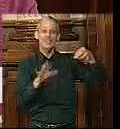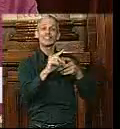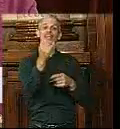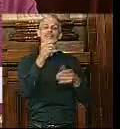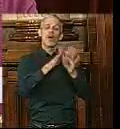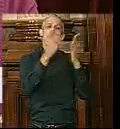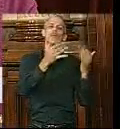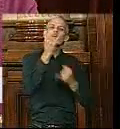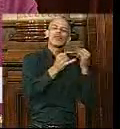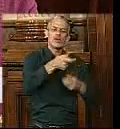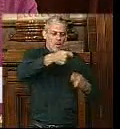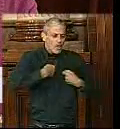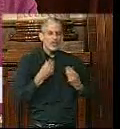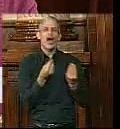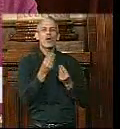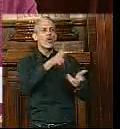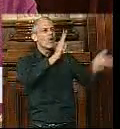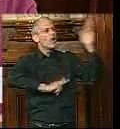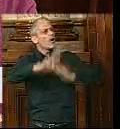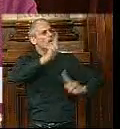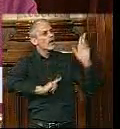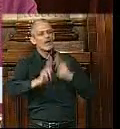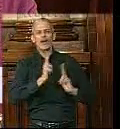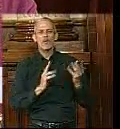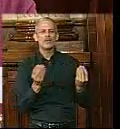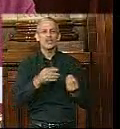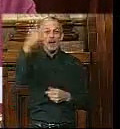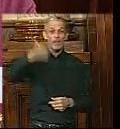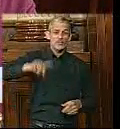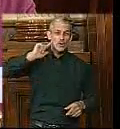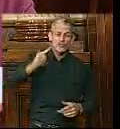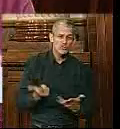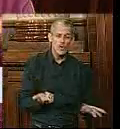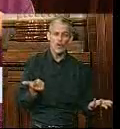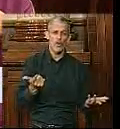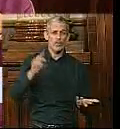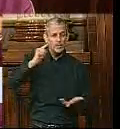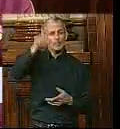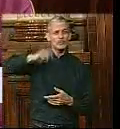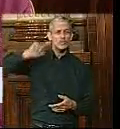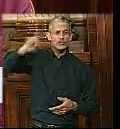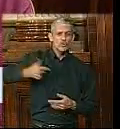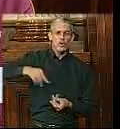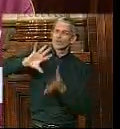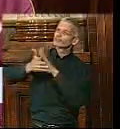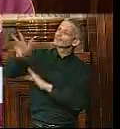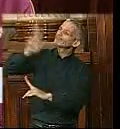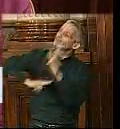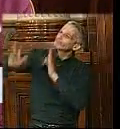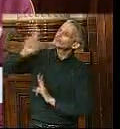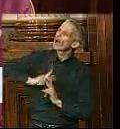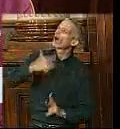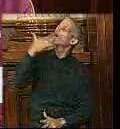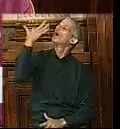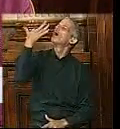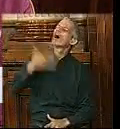eso y lo dan en lengua de señas, y lo dan en lengua de señas por lectores sordos. Entonces el proceso de transformación de un texto